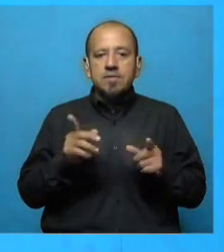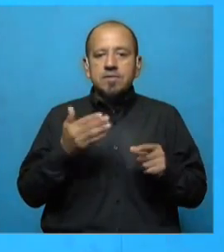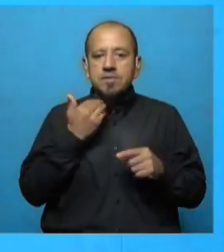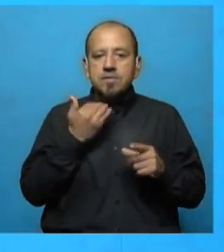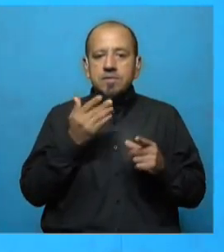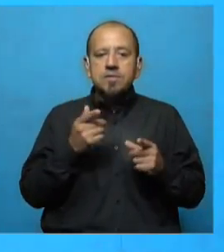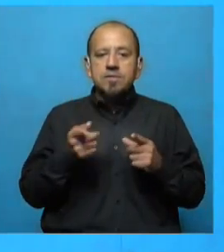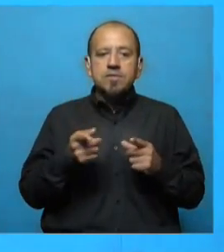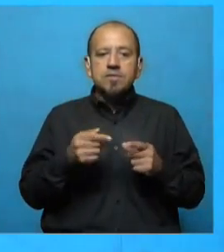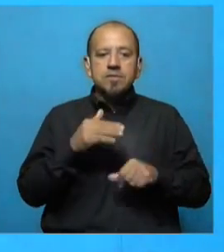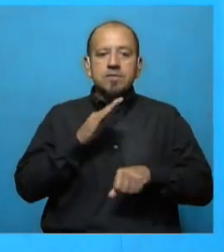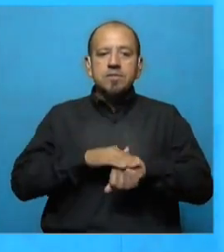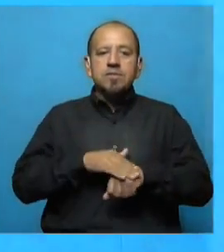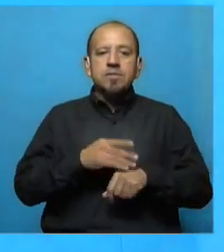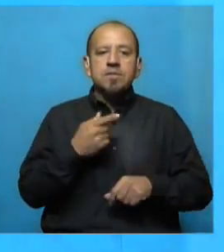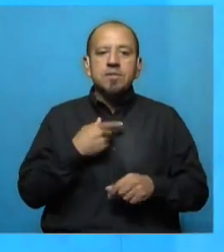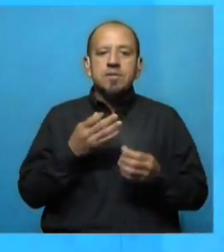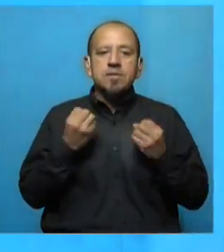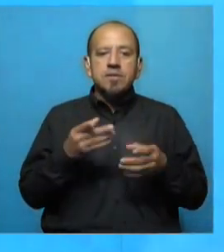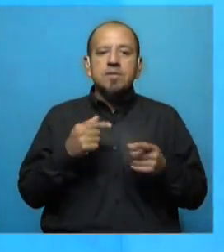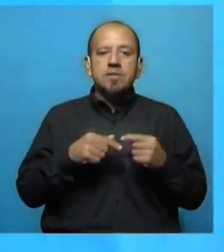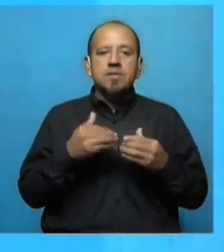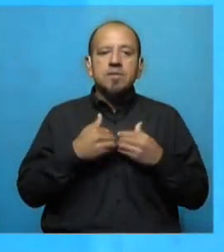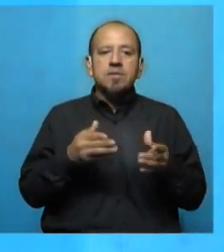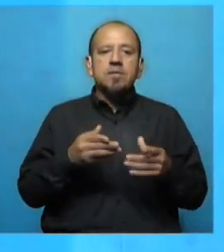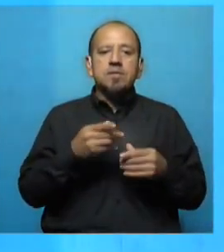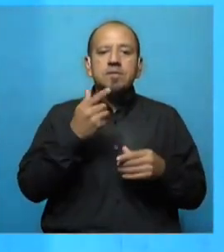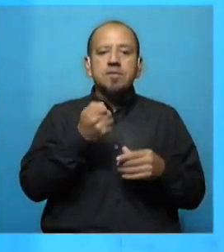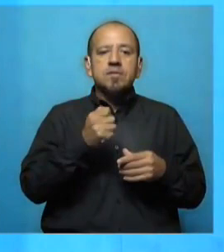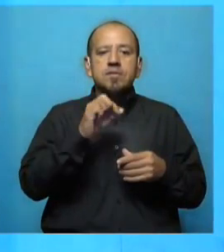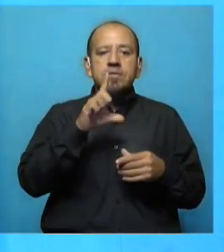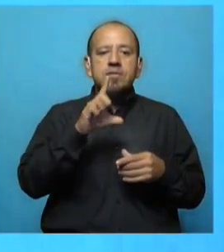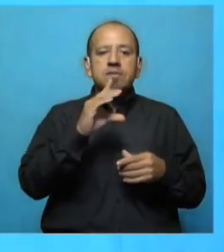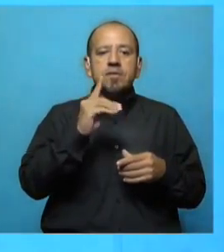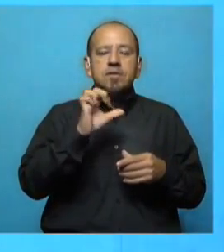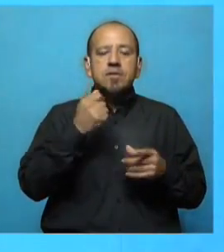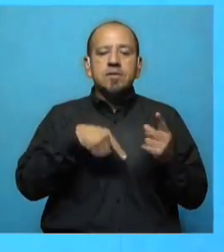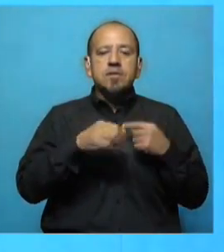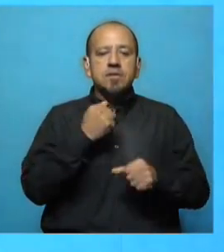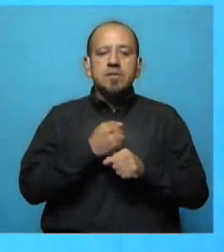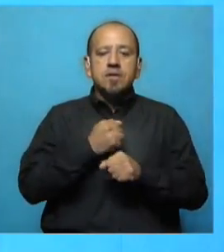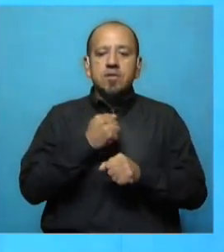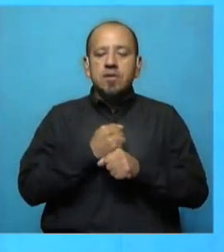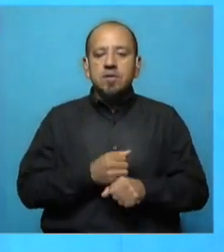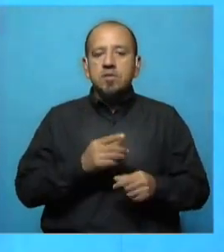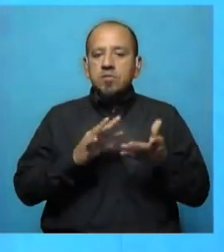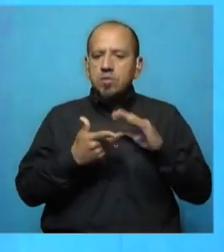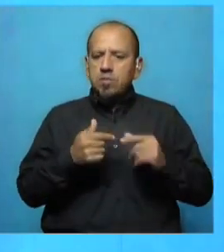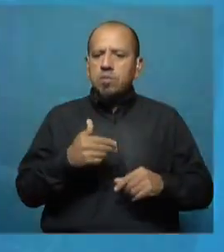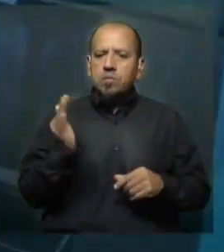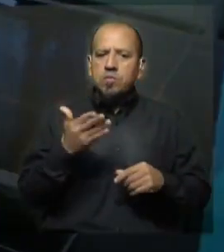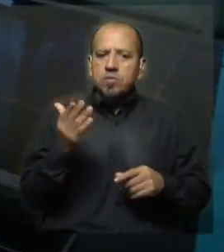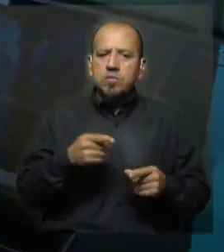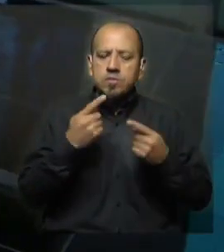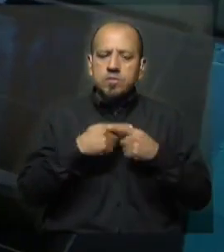igual este fue culpa mía porque cuando arrancamos la aldea una de las propuestas era trabajar con una forma de producción diferente